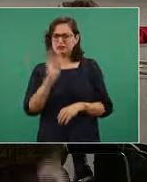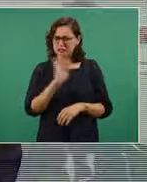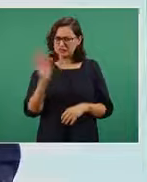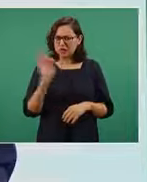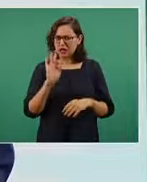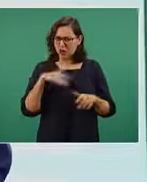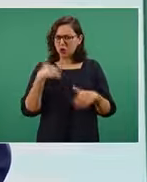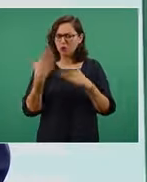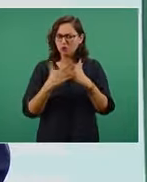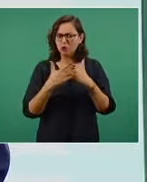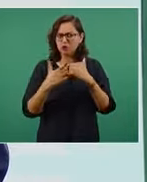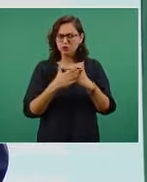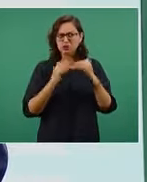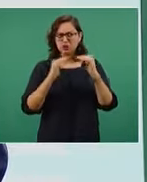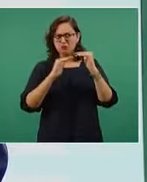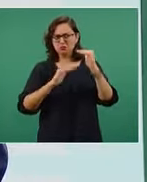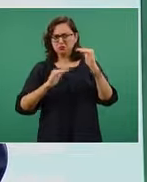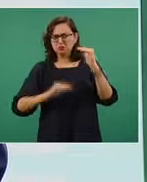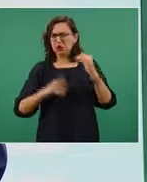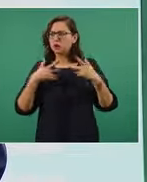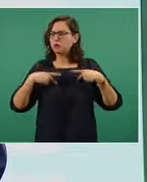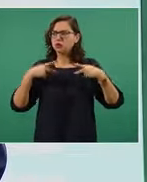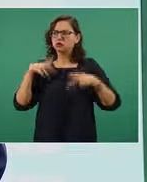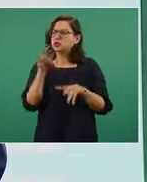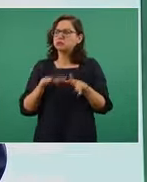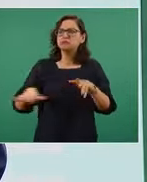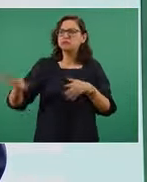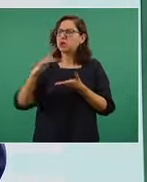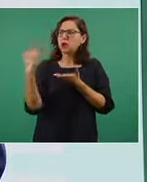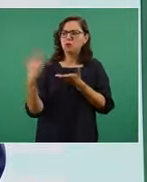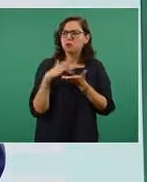de la despedida.